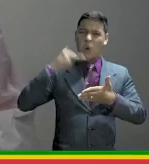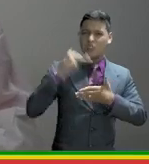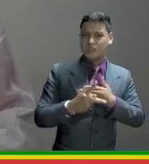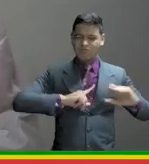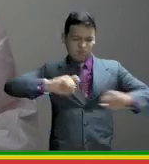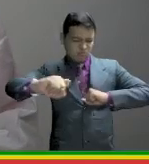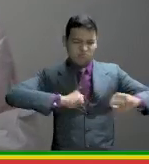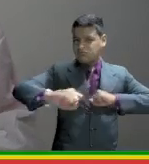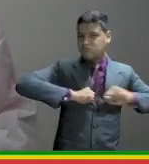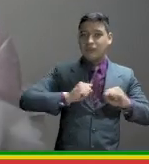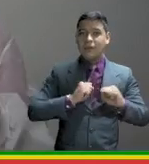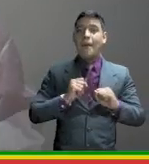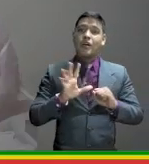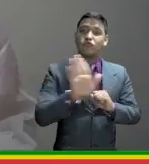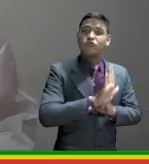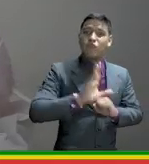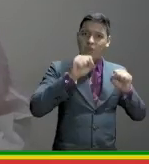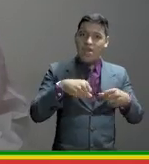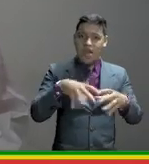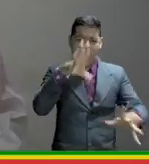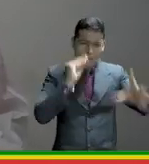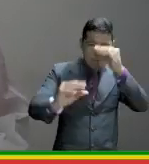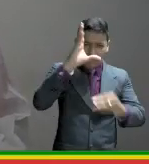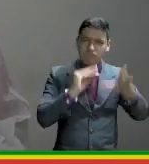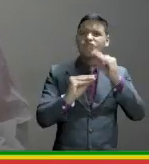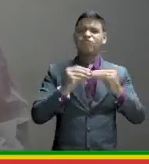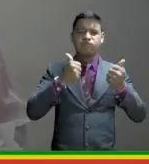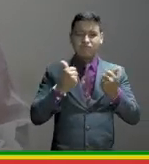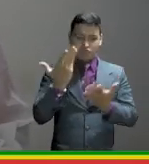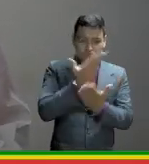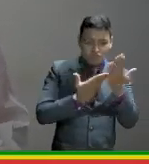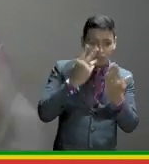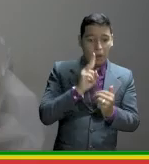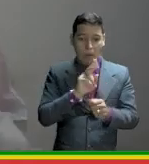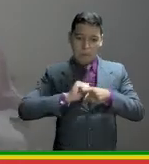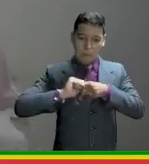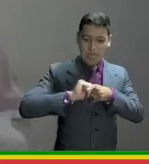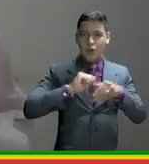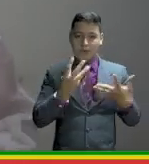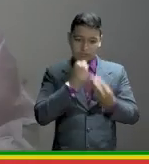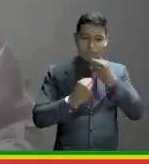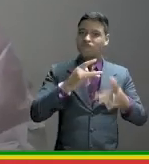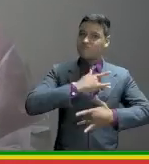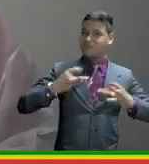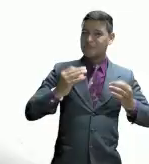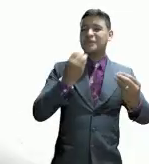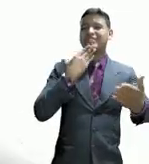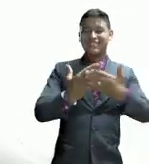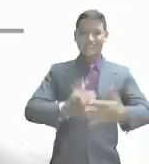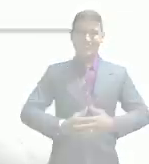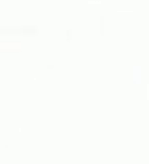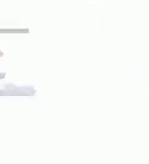que ellos puedan aprender de una manera didáctica y práctica a comer saludable. Muchas gracias.